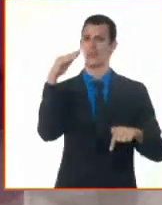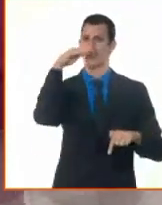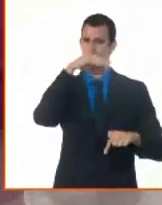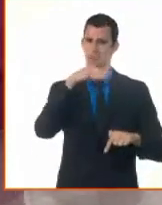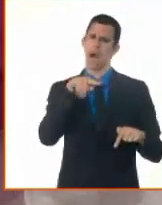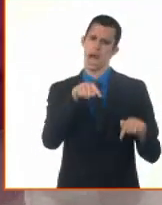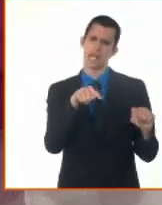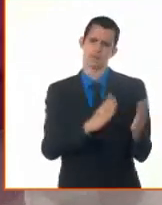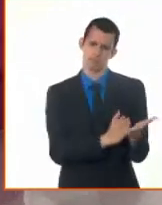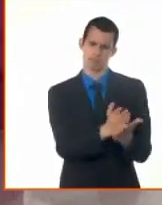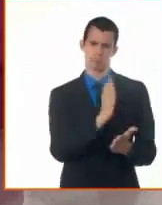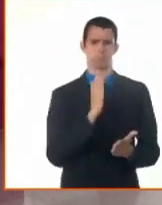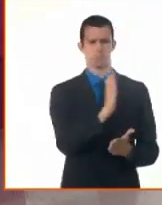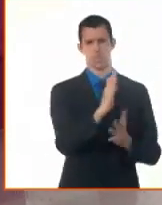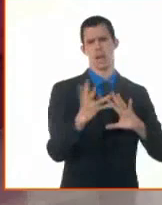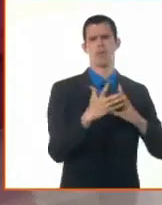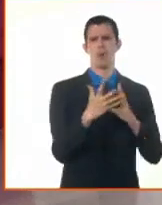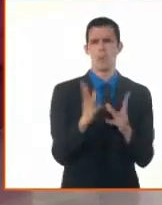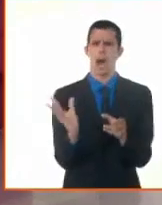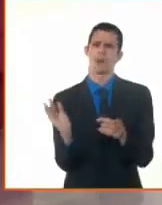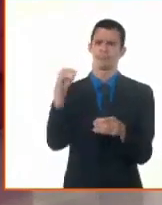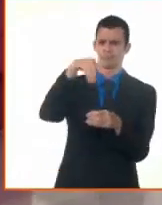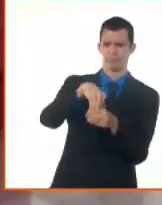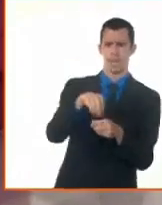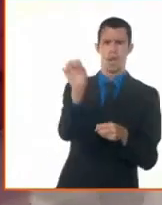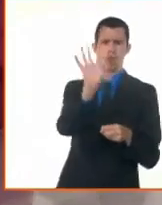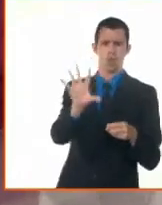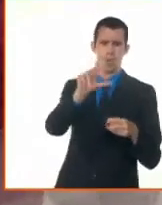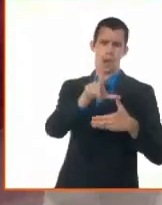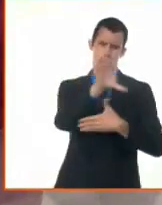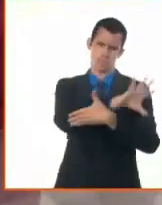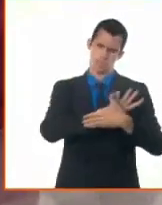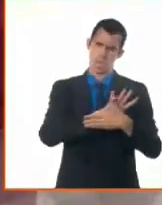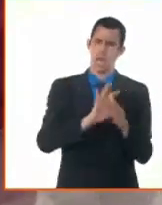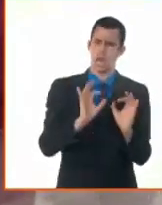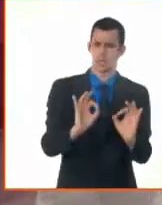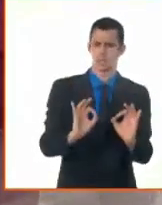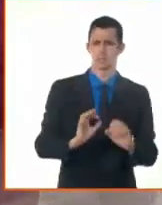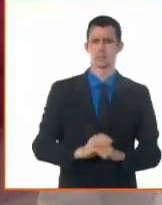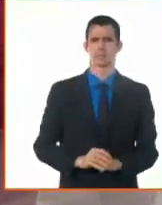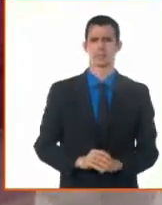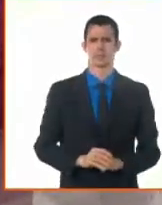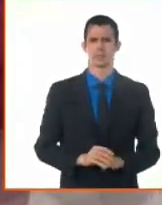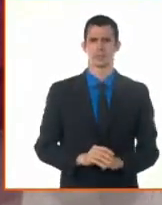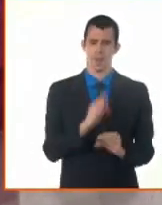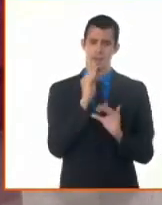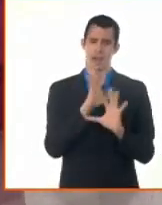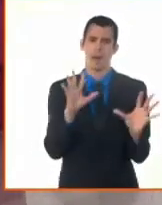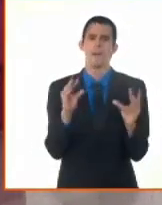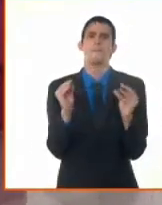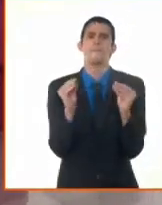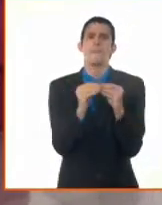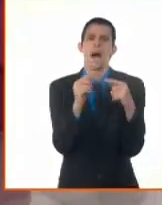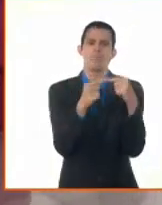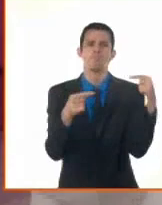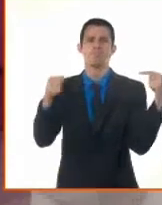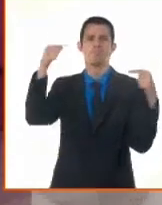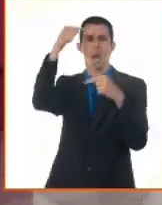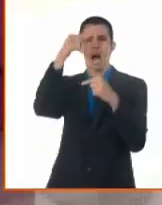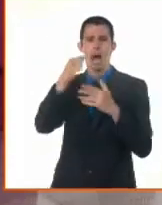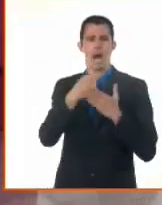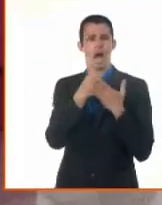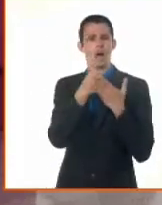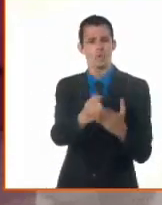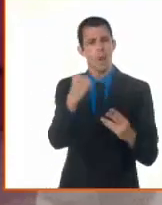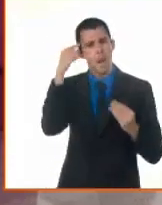Obviamente que debe recuperarse que debe rescatarse sí obviamente En beneficio de los pueblos claro el tema de Haití también